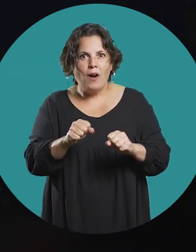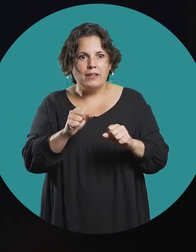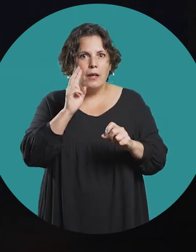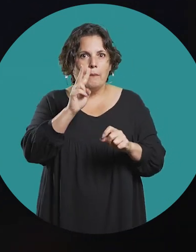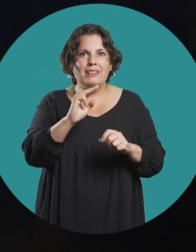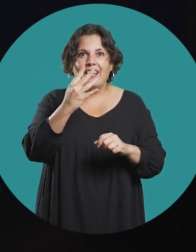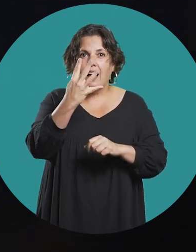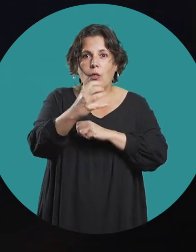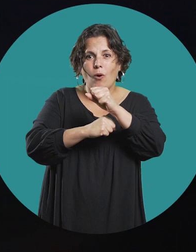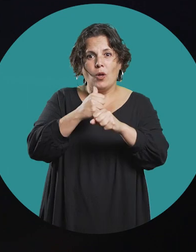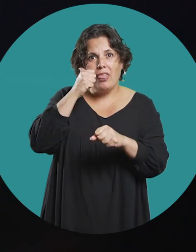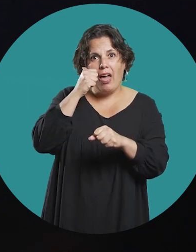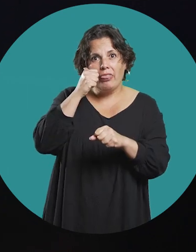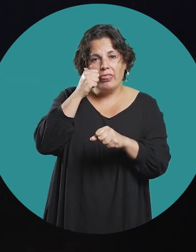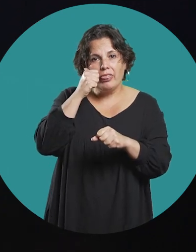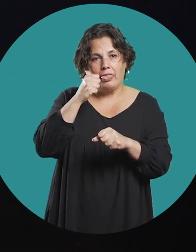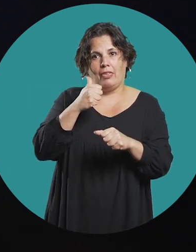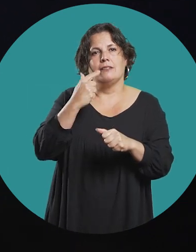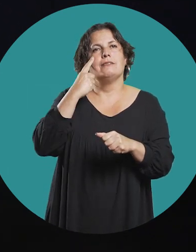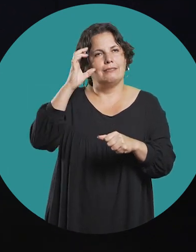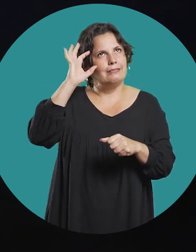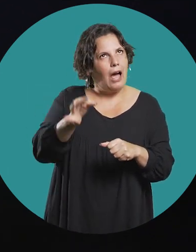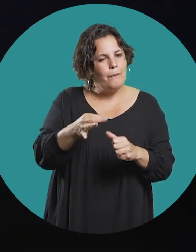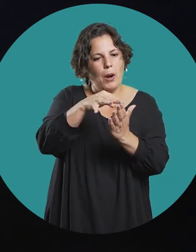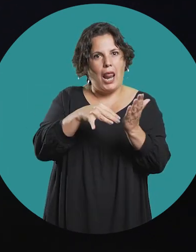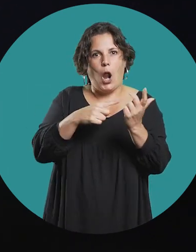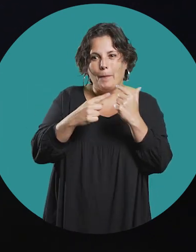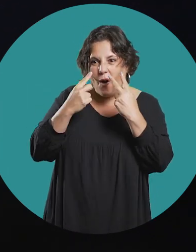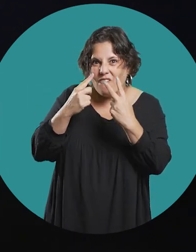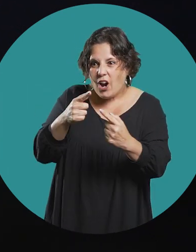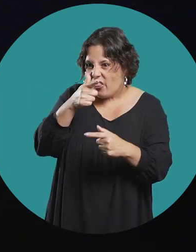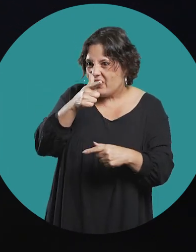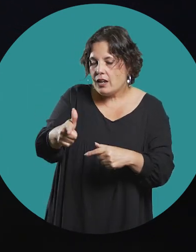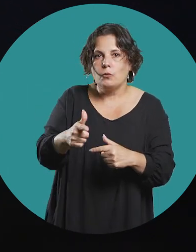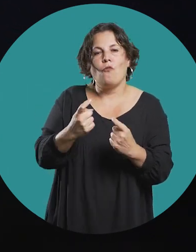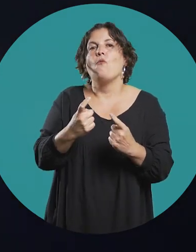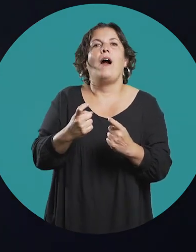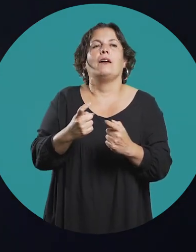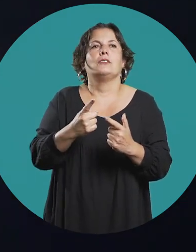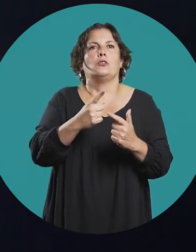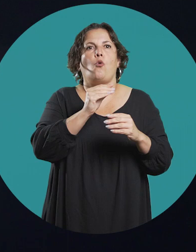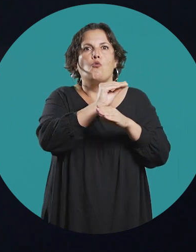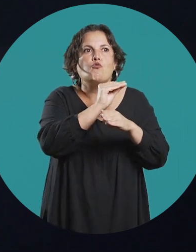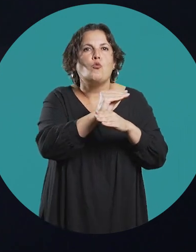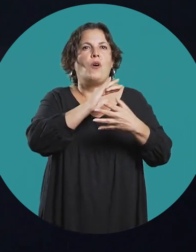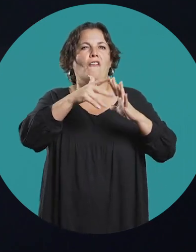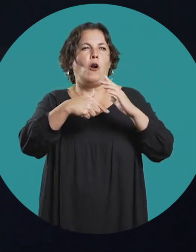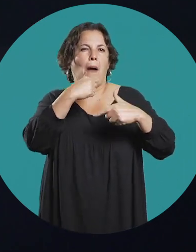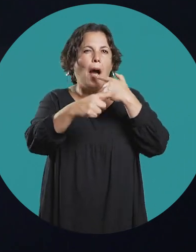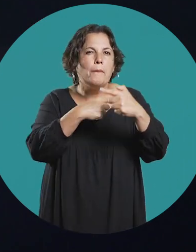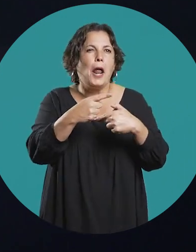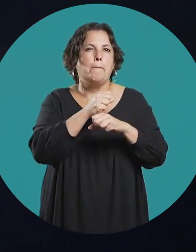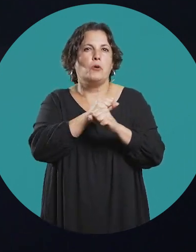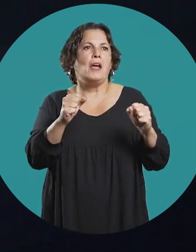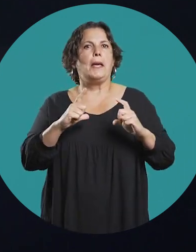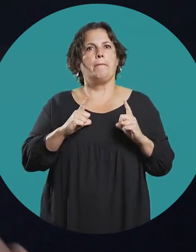chicos ya a los 4 años, lo que uno sabe y lee, pero verlo en carne y hueso fue muy fuerte, ¿no? El capital cultural, la manera de hablar, la